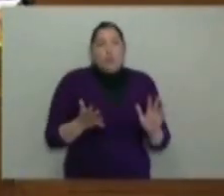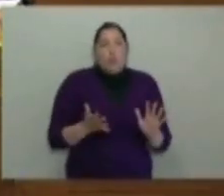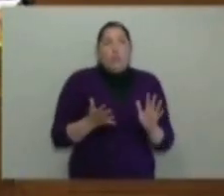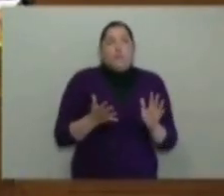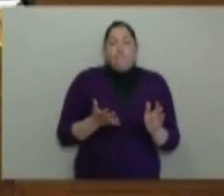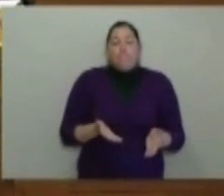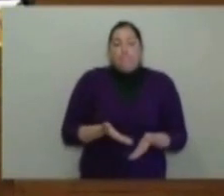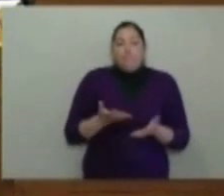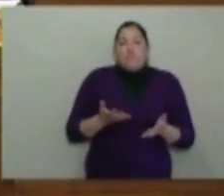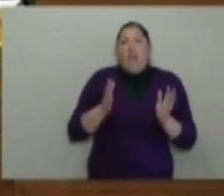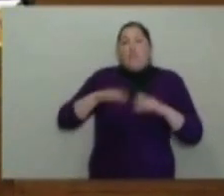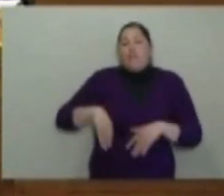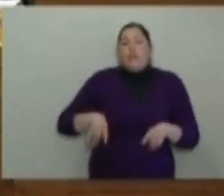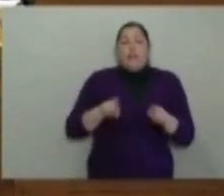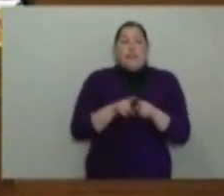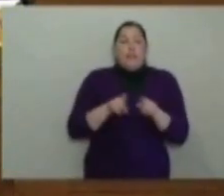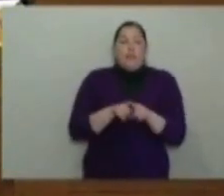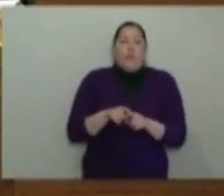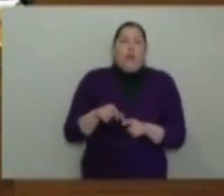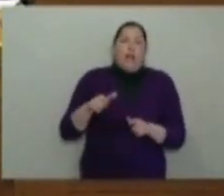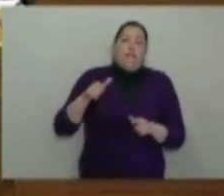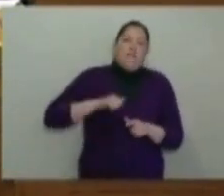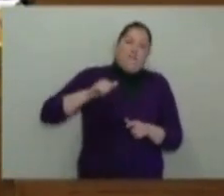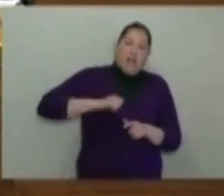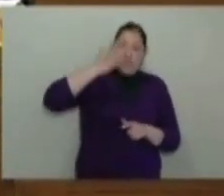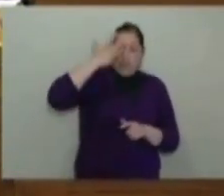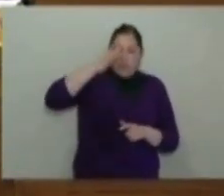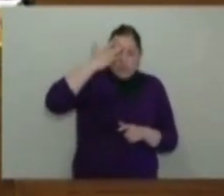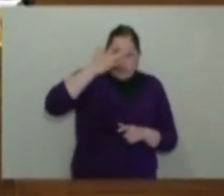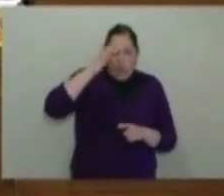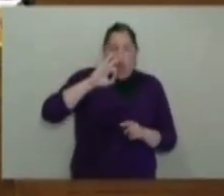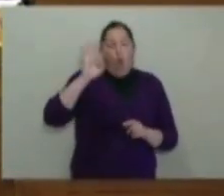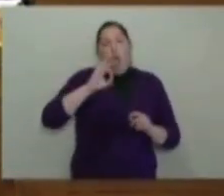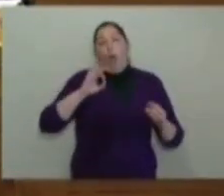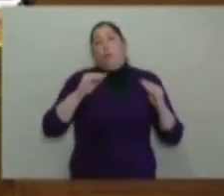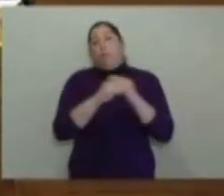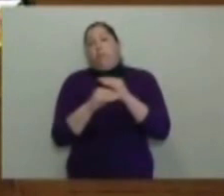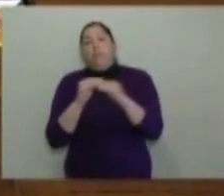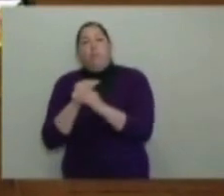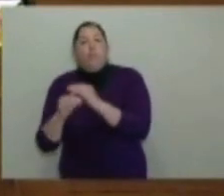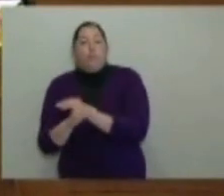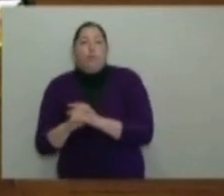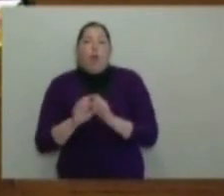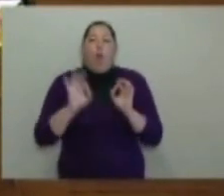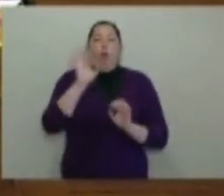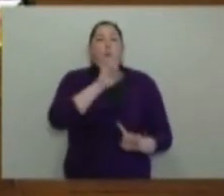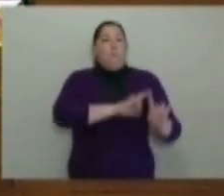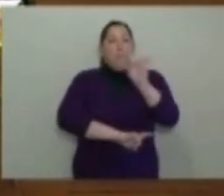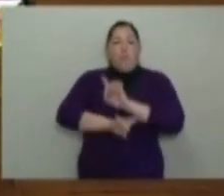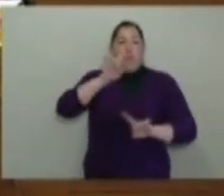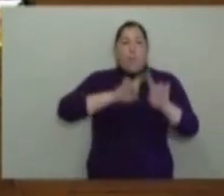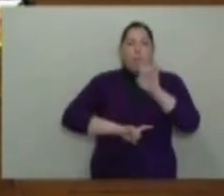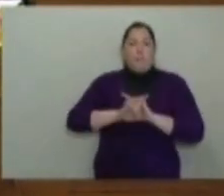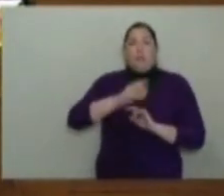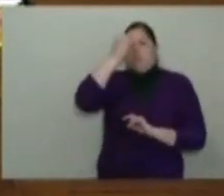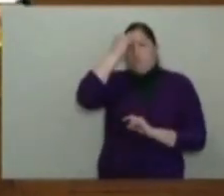eh discrepancias Para no generar falsas expectativas y para no no generar polémicas que a mi modo de ver en este asunto